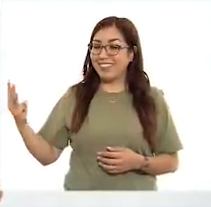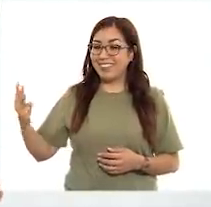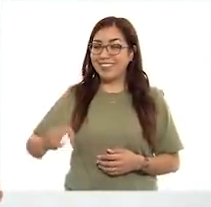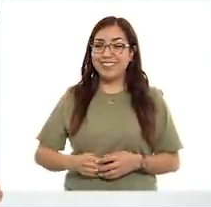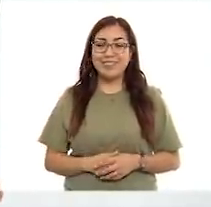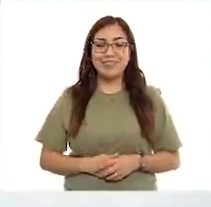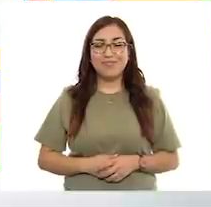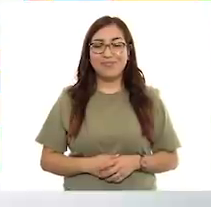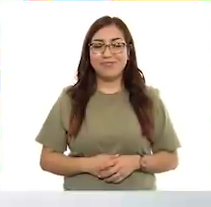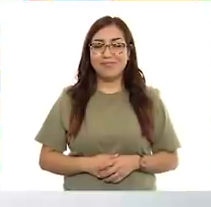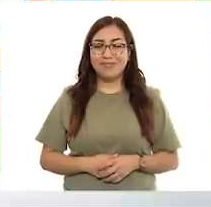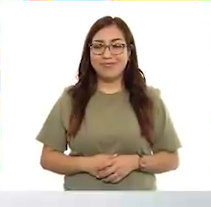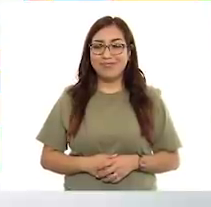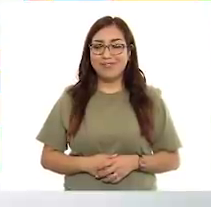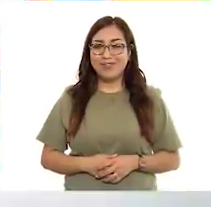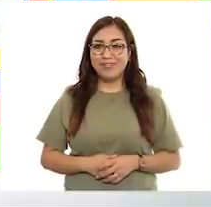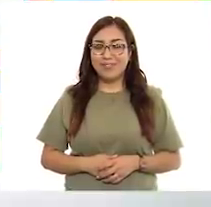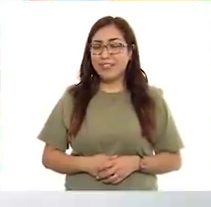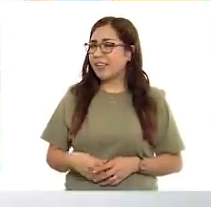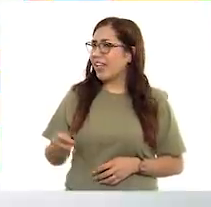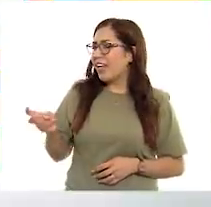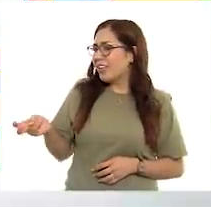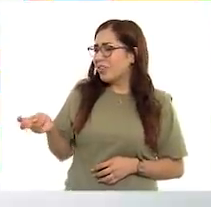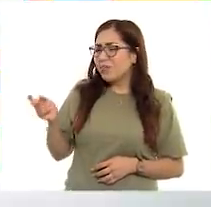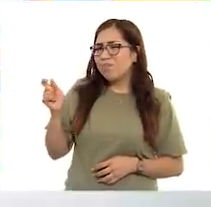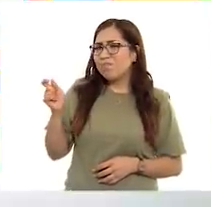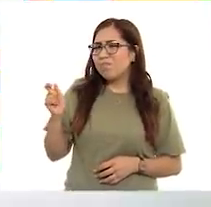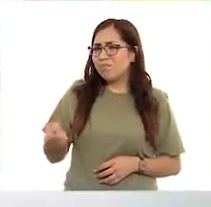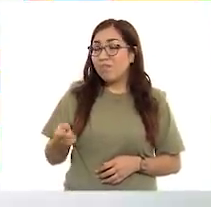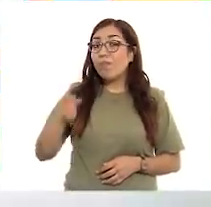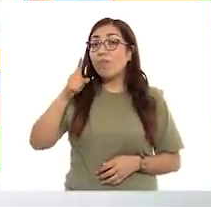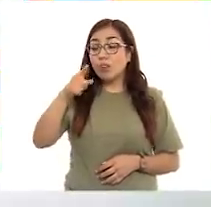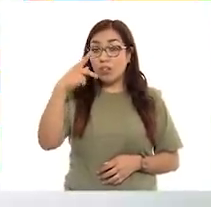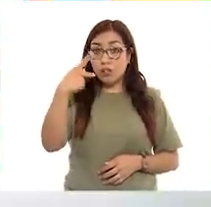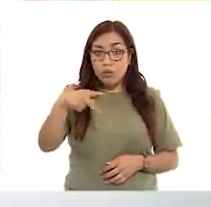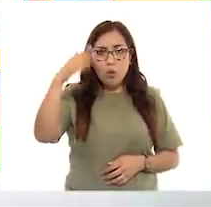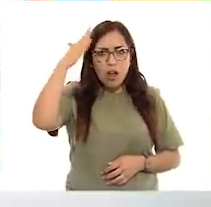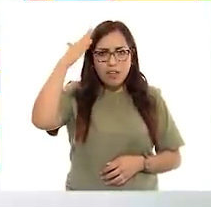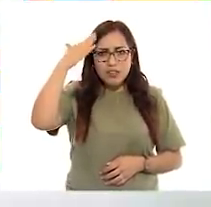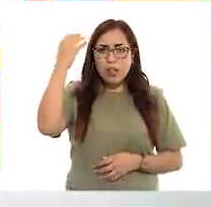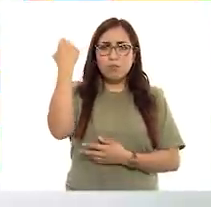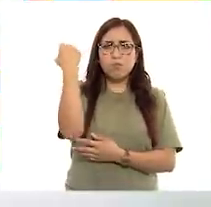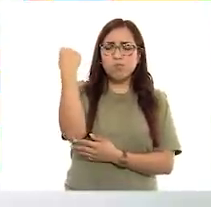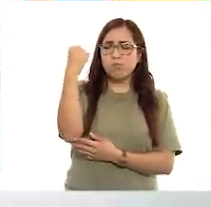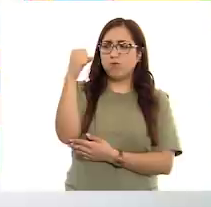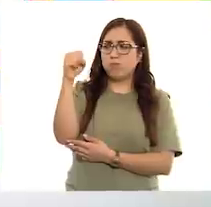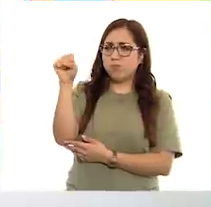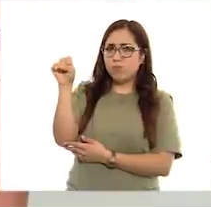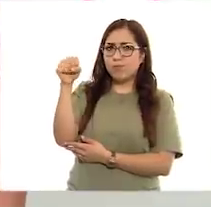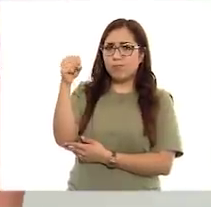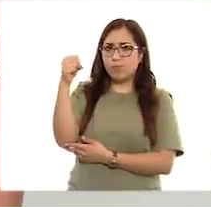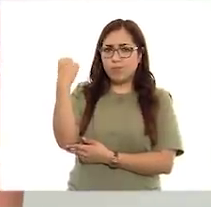2, 3. Eso significa que vas a mover tu cabeza 3 veces. Así.